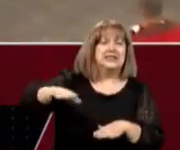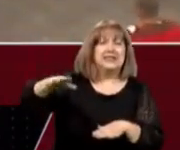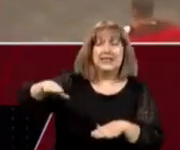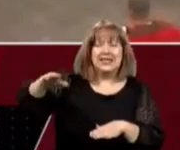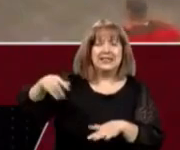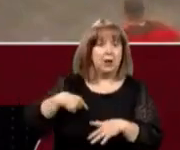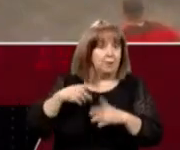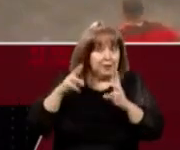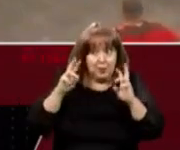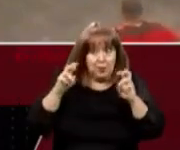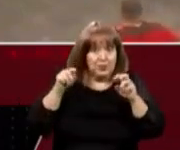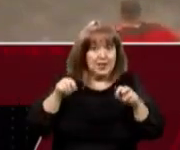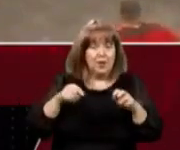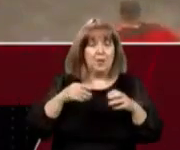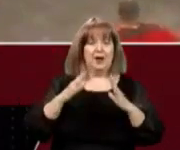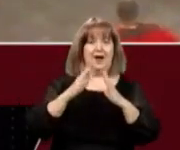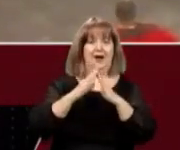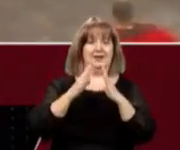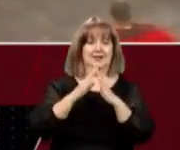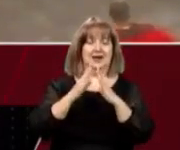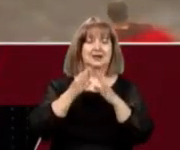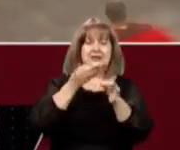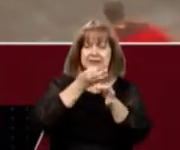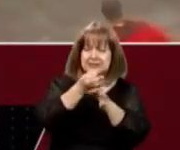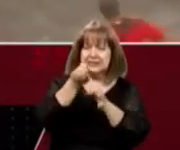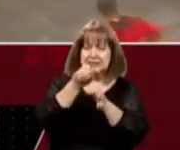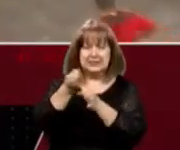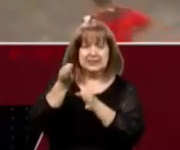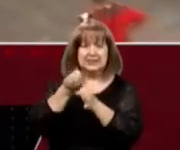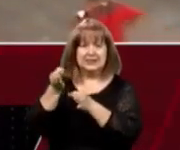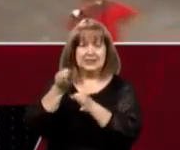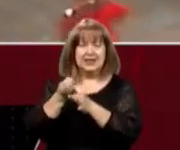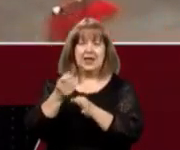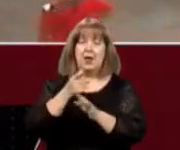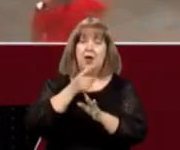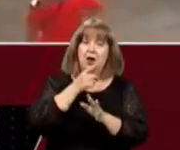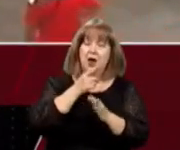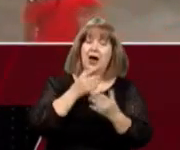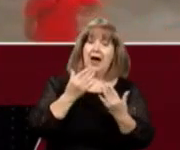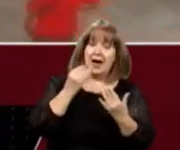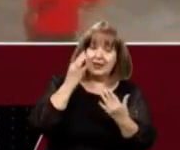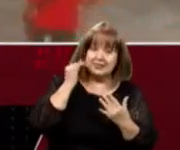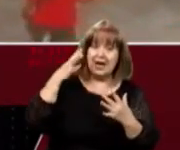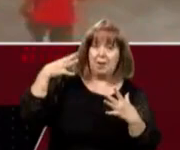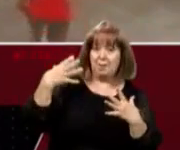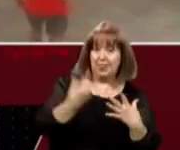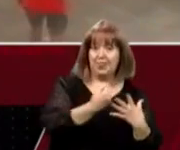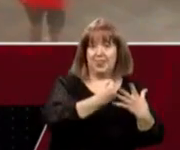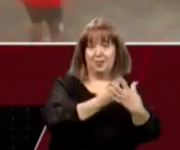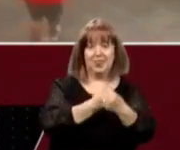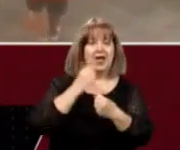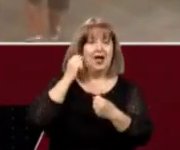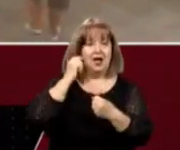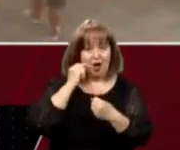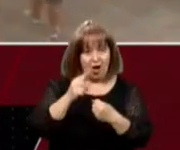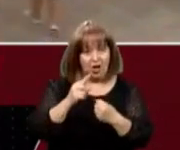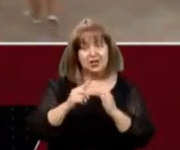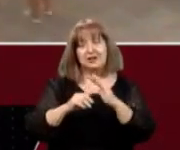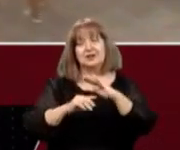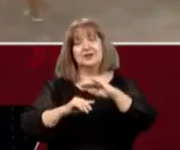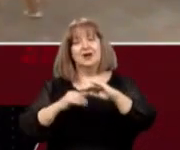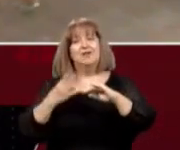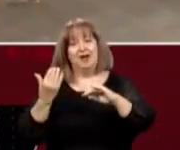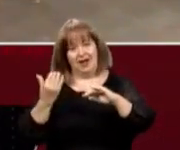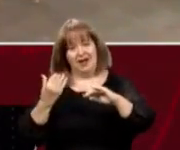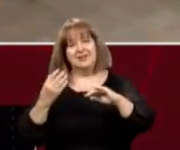la casa y evidentemente, chicos, lo que falta y lo que se ha conseguido, creo que... Si nos ponemos a pensar hace 25 años cuando nosotros empezamos a